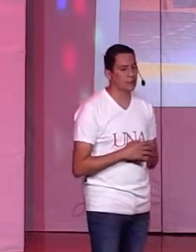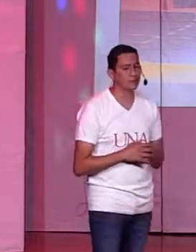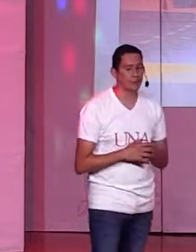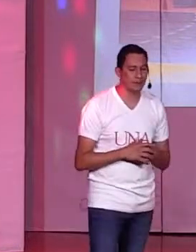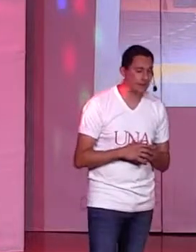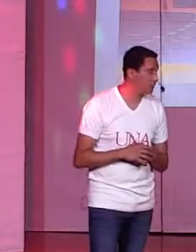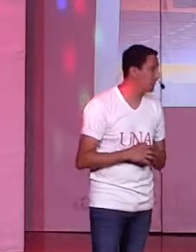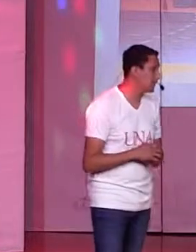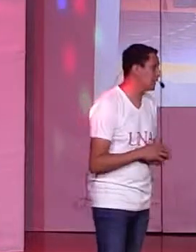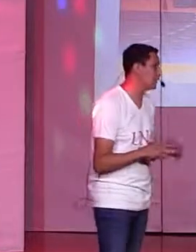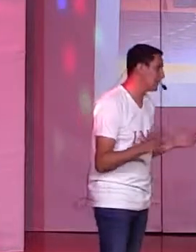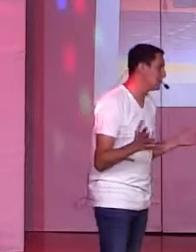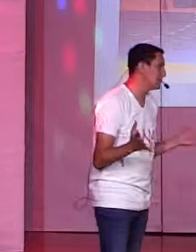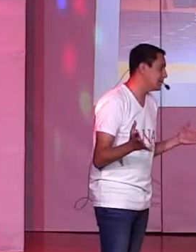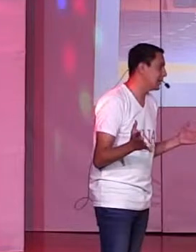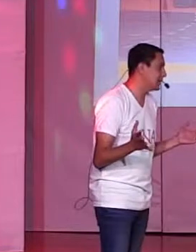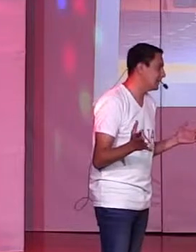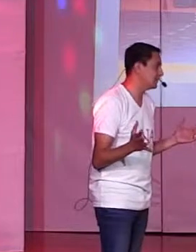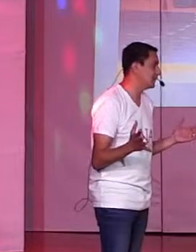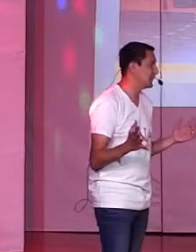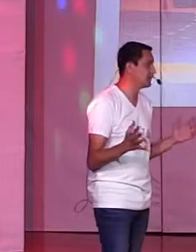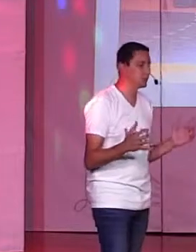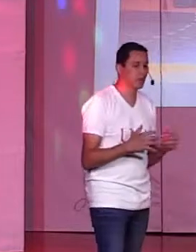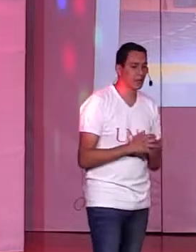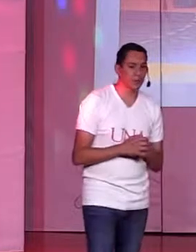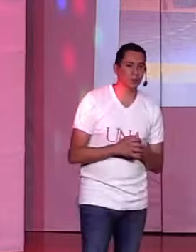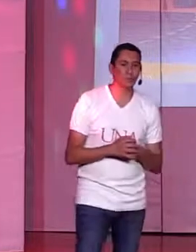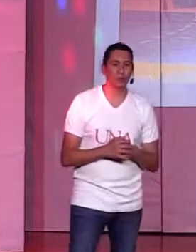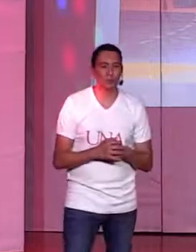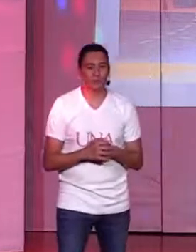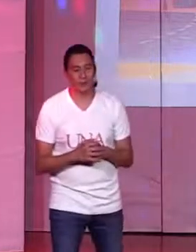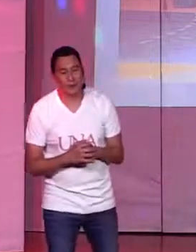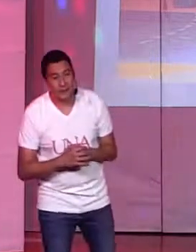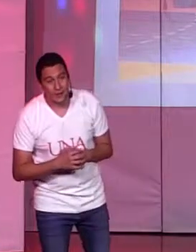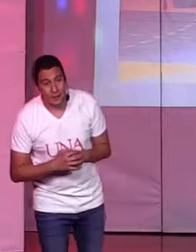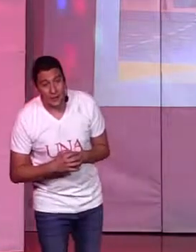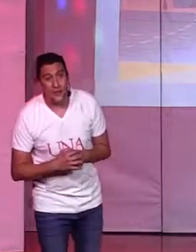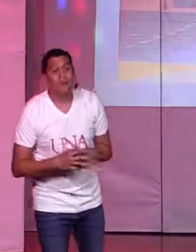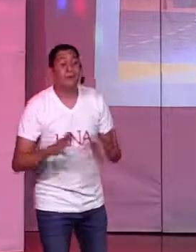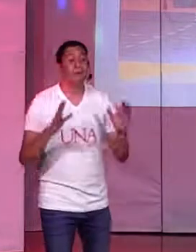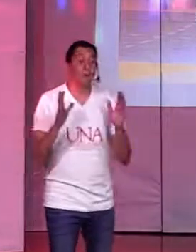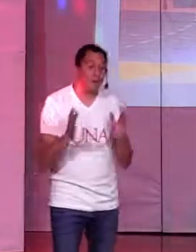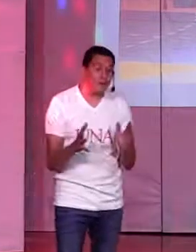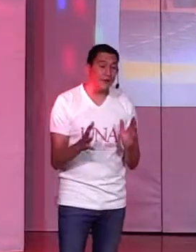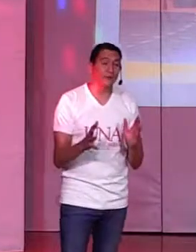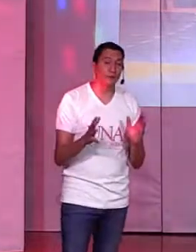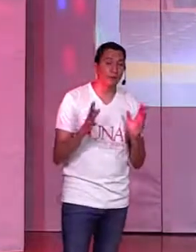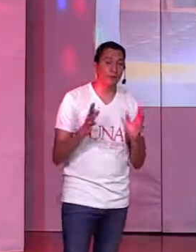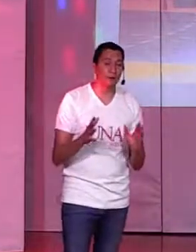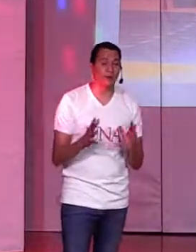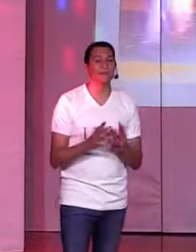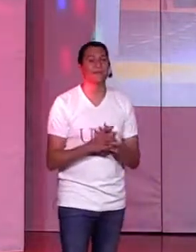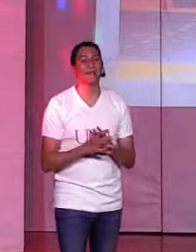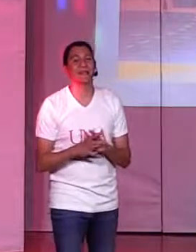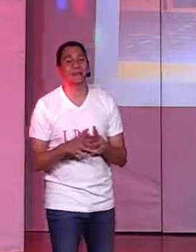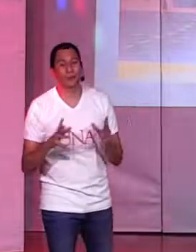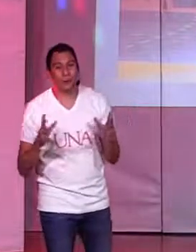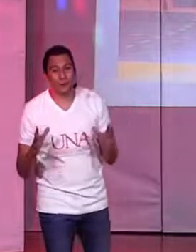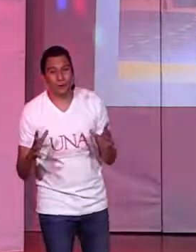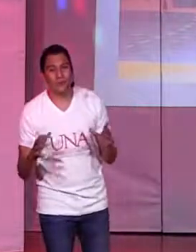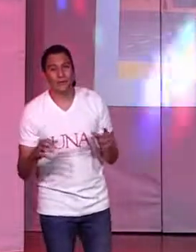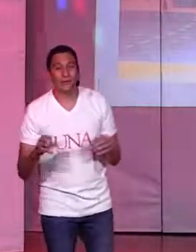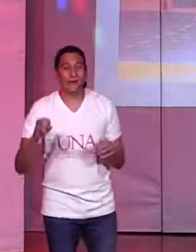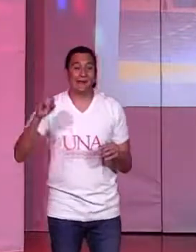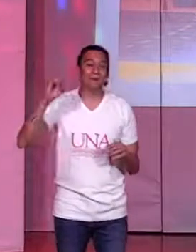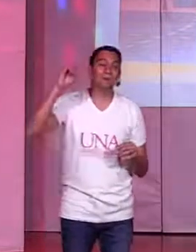Ok, ya okay, lo están pasando. Las compañeras. Ya lo están pasando ahí. Estamos. Sí. Eso es muy importante. Ok, recuerden, por favor, que si tienen